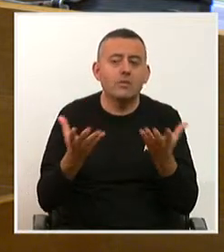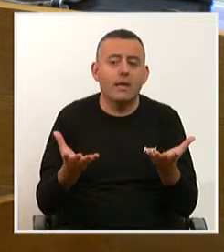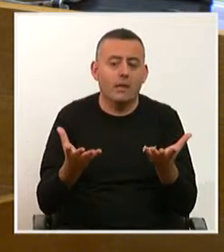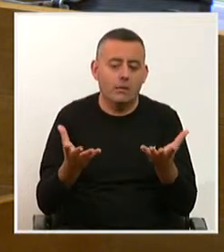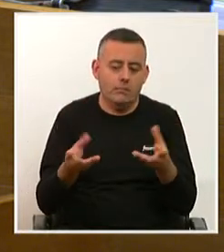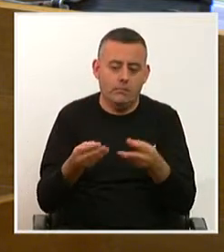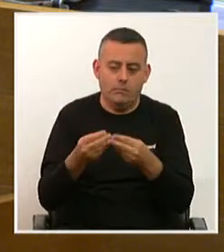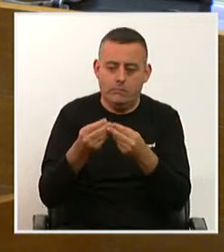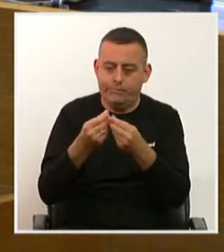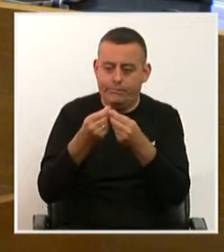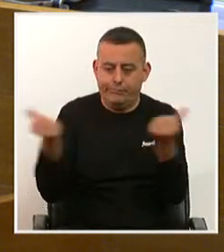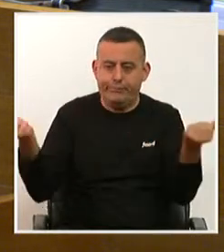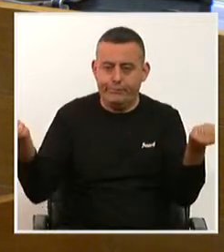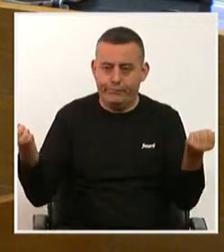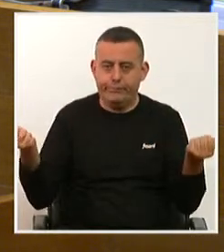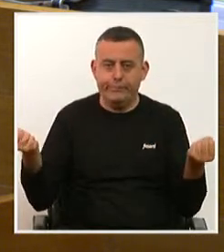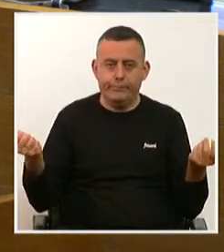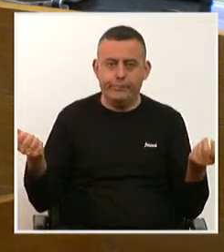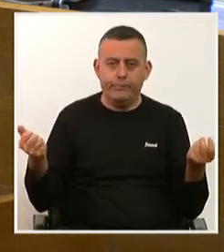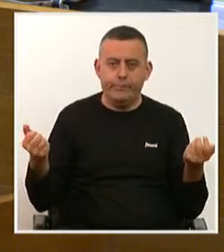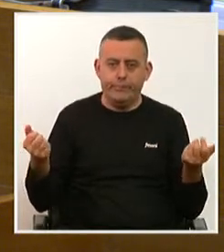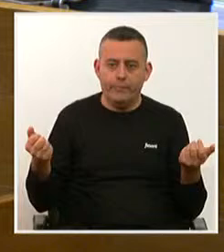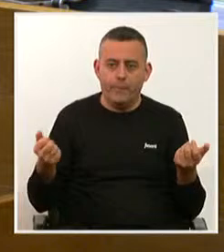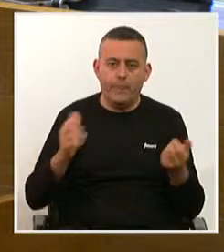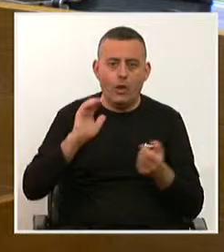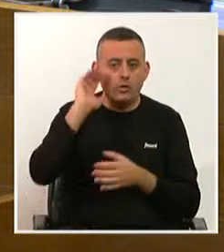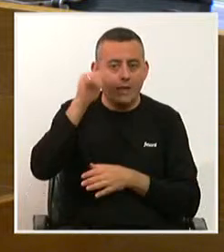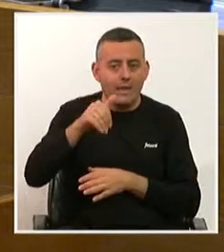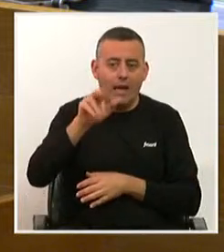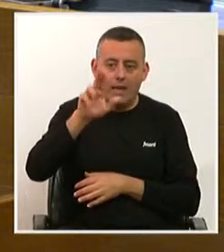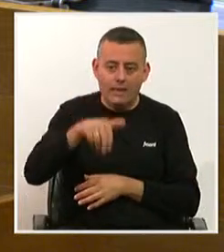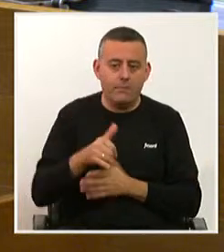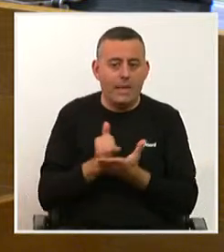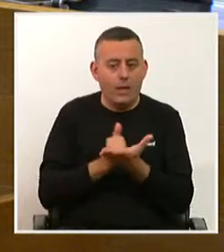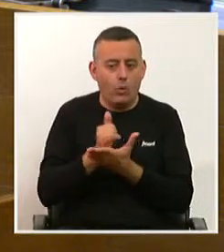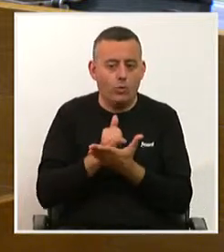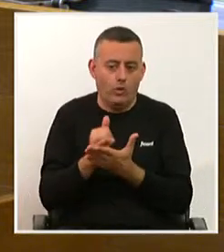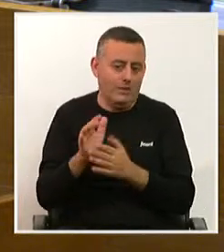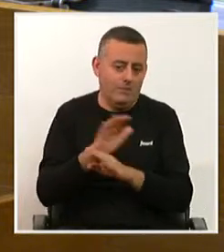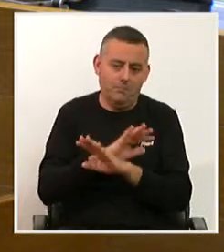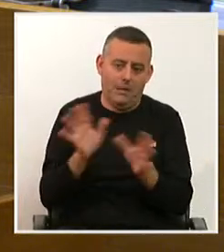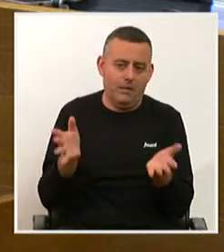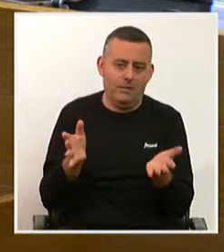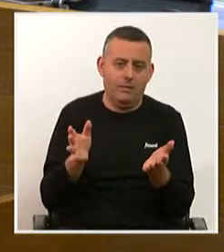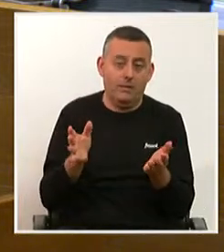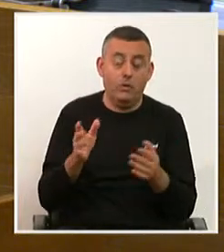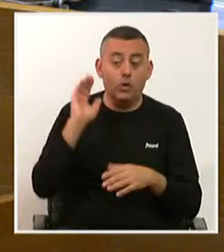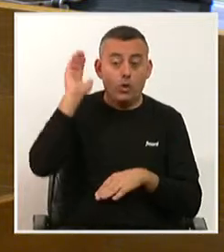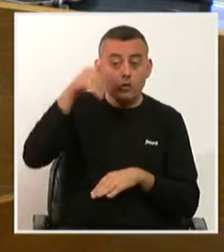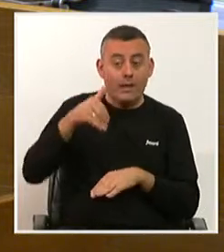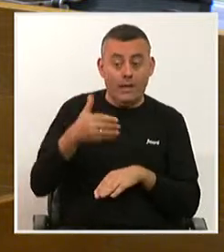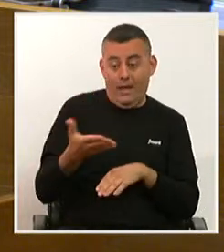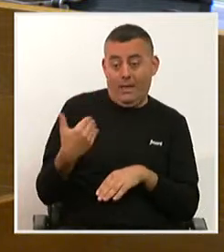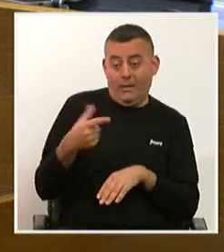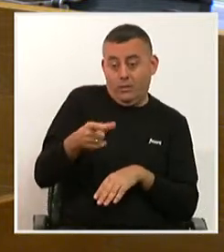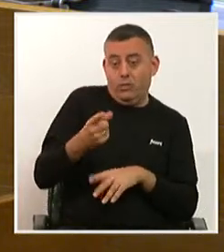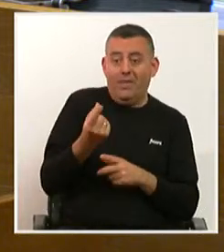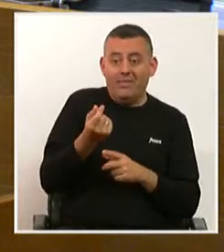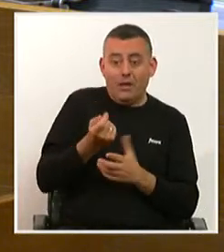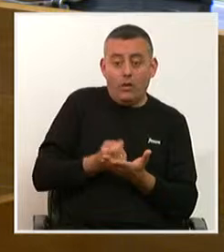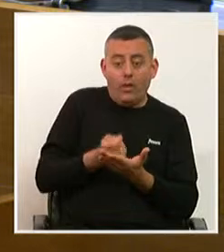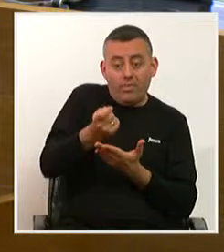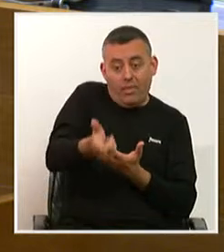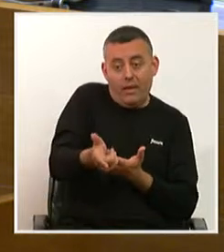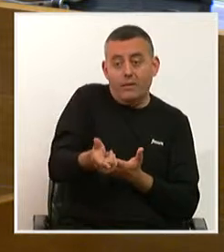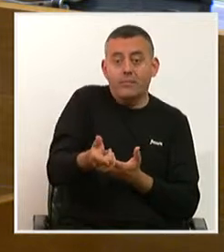cargárselo la consellería como los agricultores miren ustedes lo que han hecho con la consellería han sido no dar ni un duro a los agricultores porque